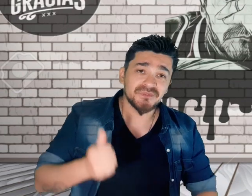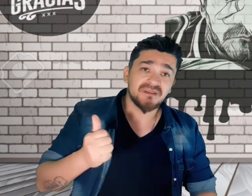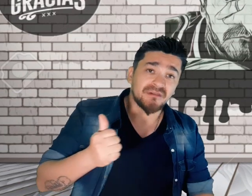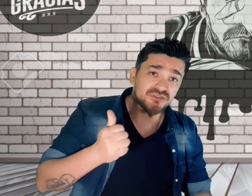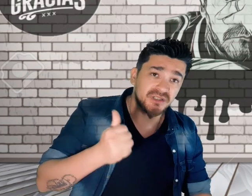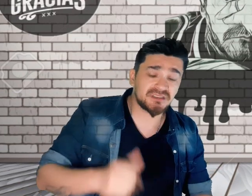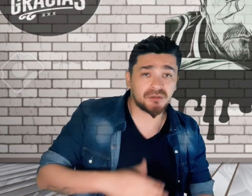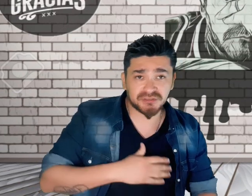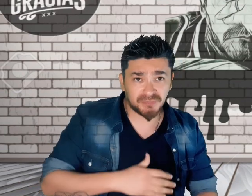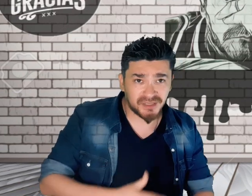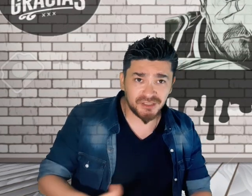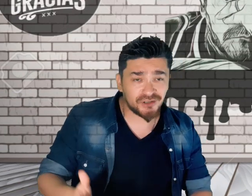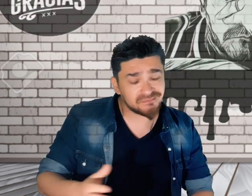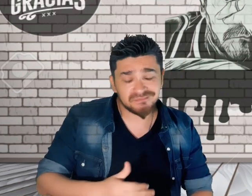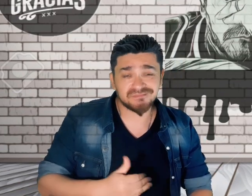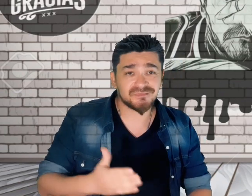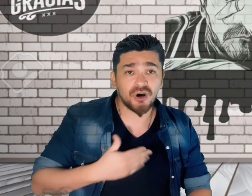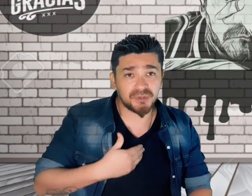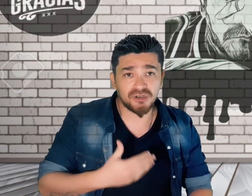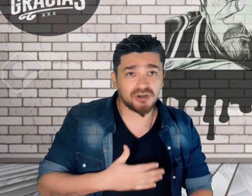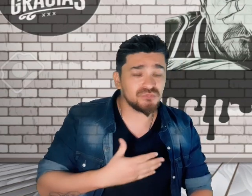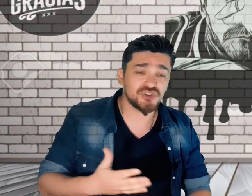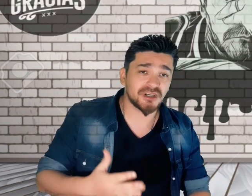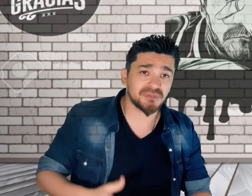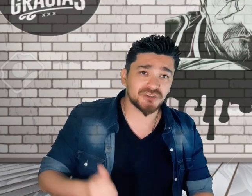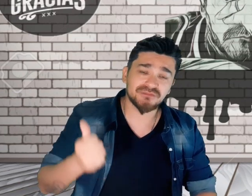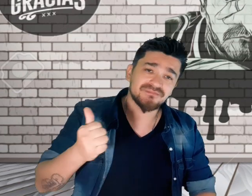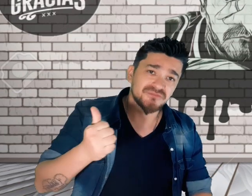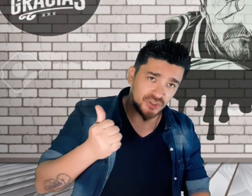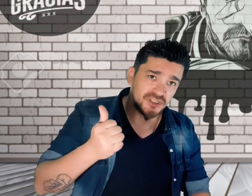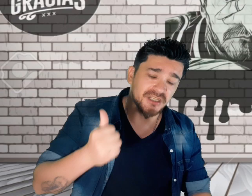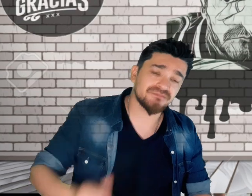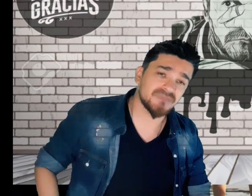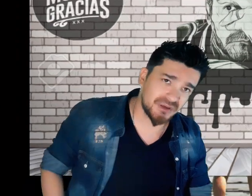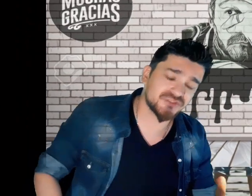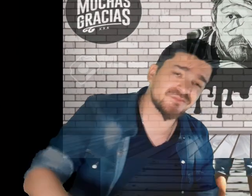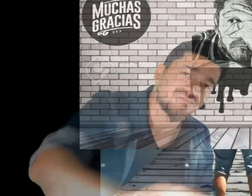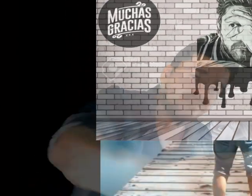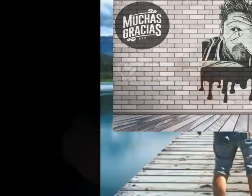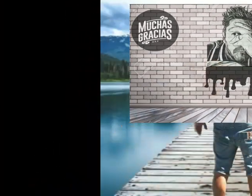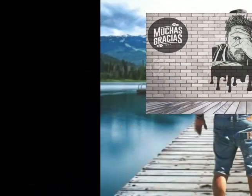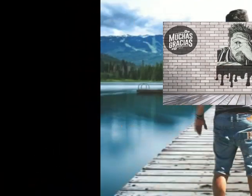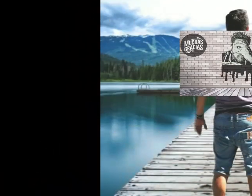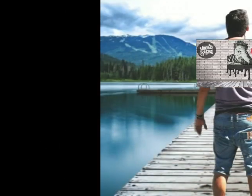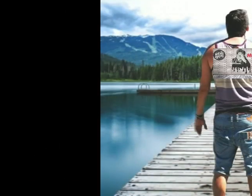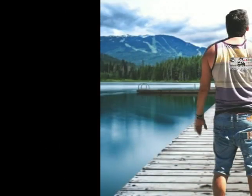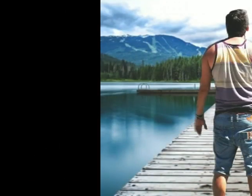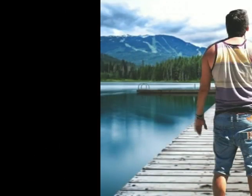importante, ¿no? Abrazo, gente, como siempre les digo, opino con mucho respeto. Se los quiere. Abrazo.